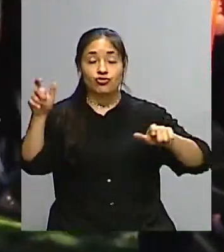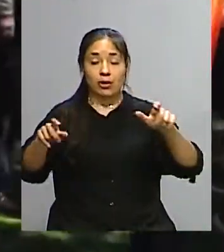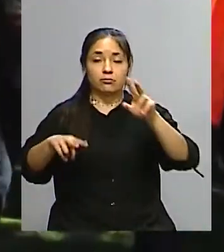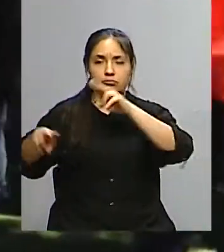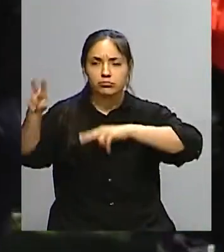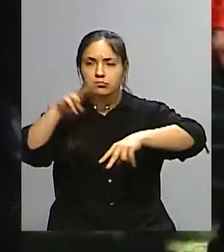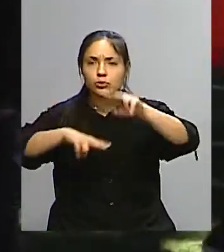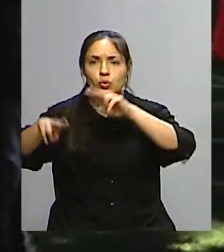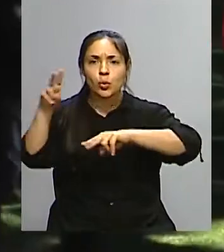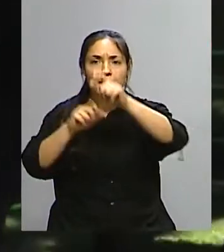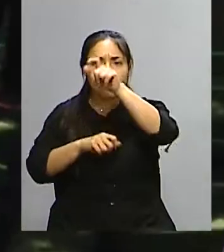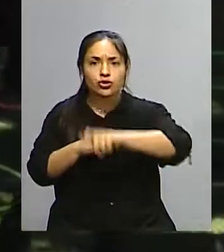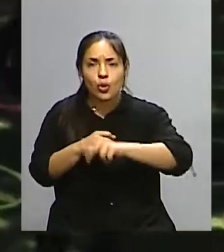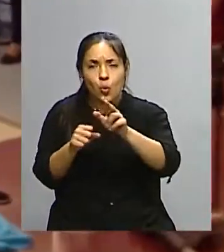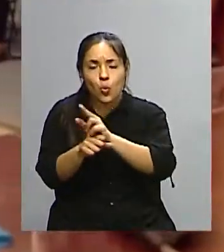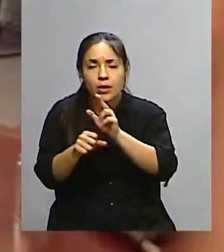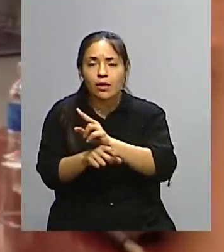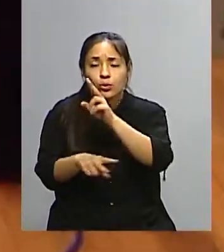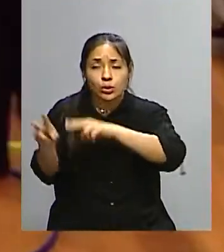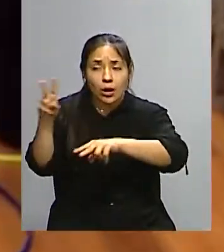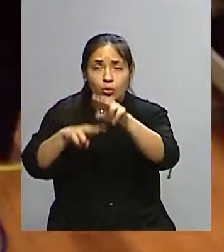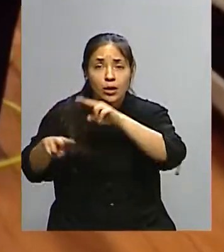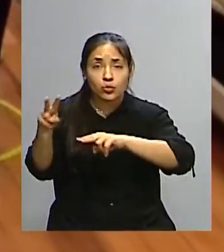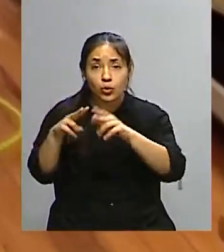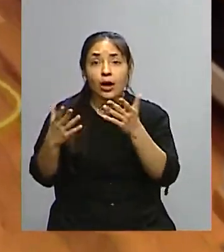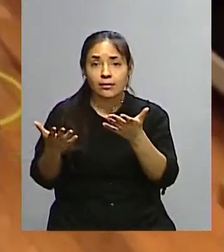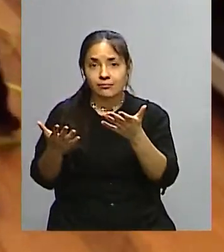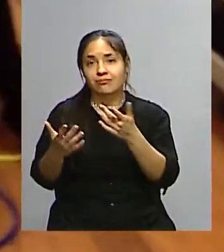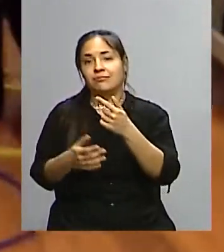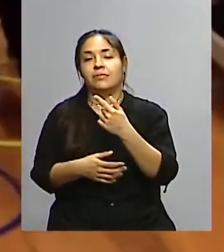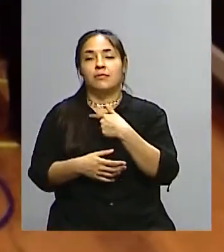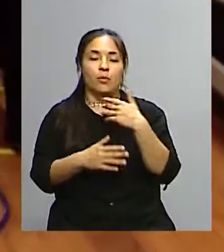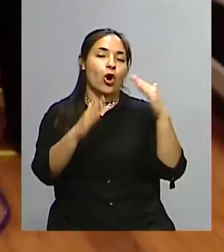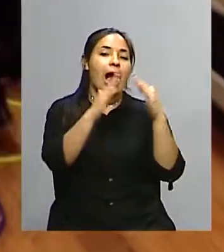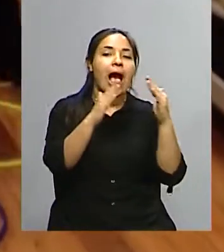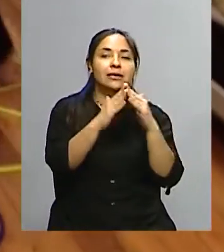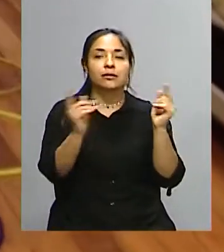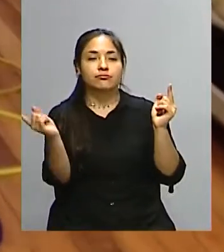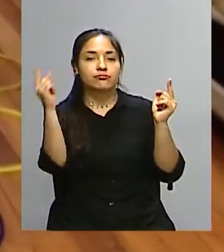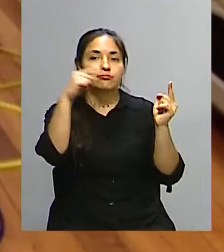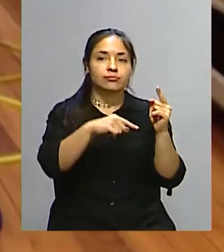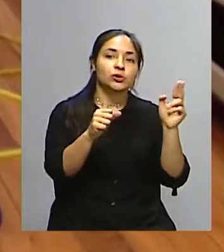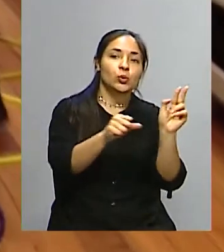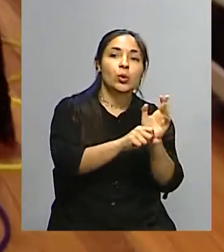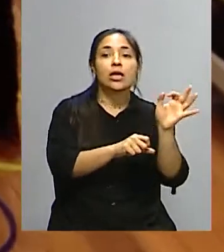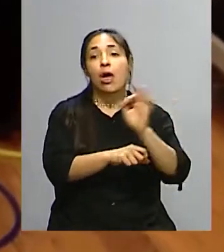de un cuidador, una cuidadora, sea a un cuidador domiciliario, hospitalario, una